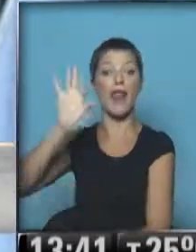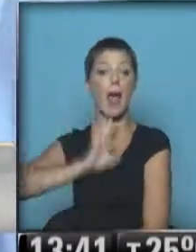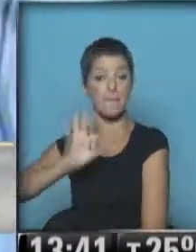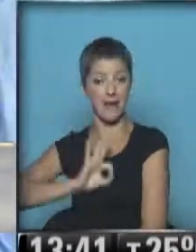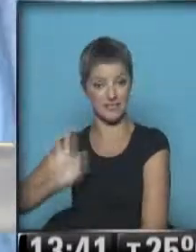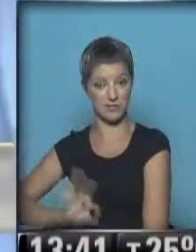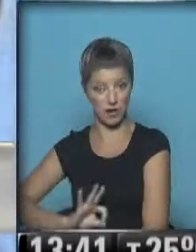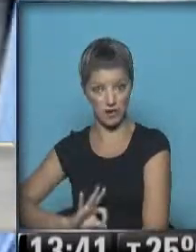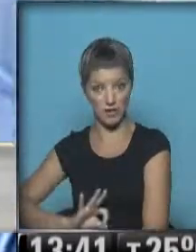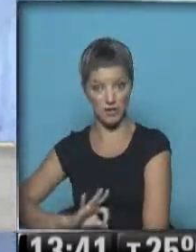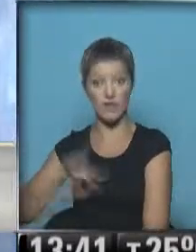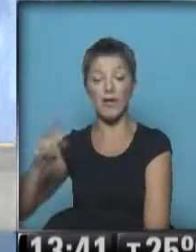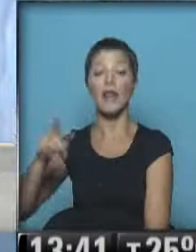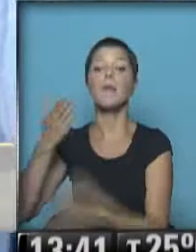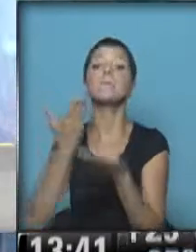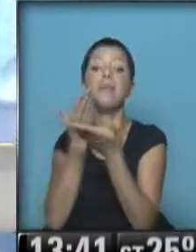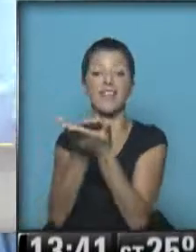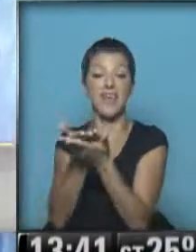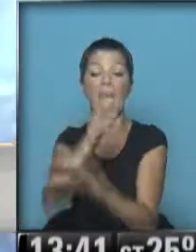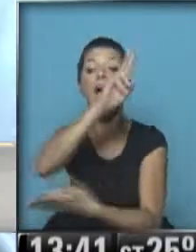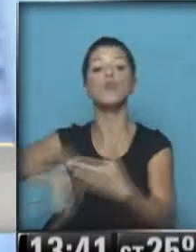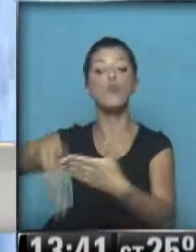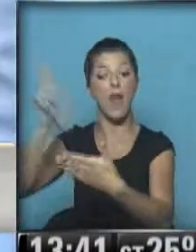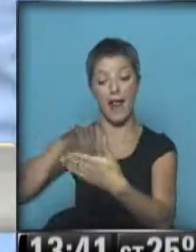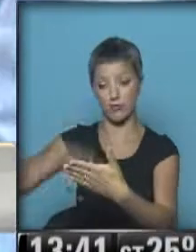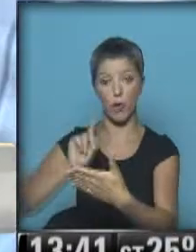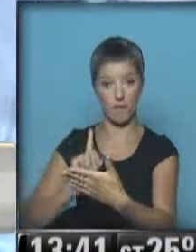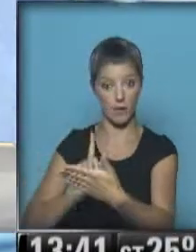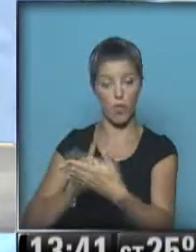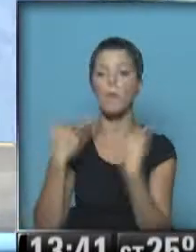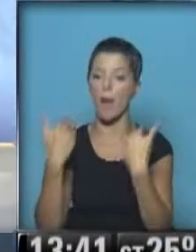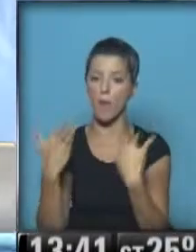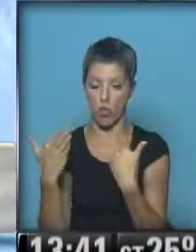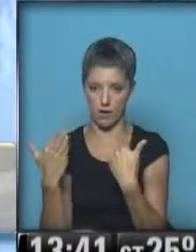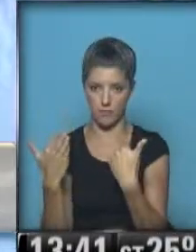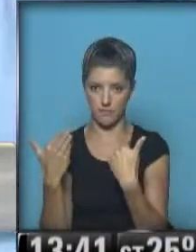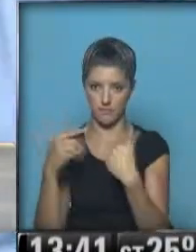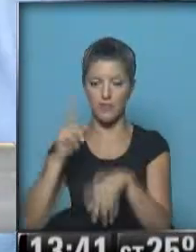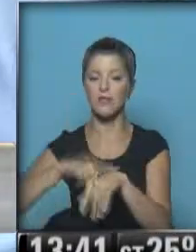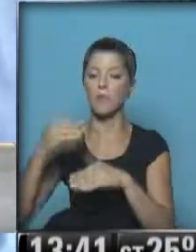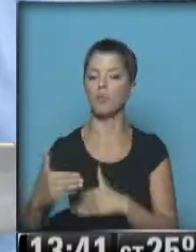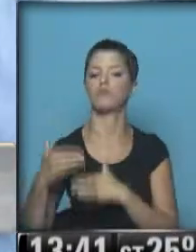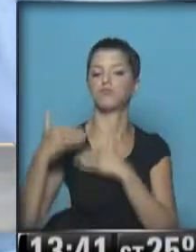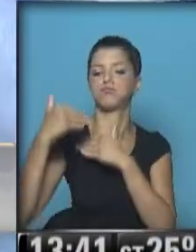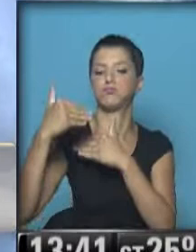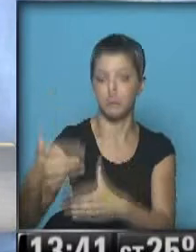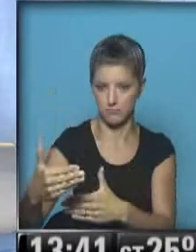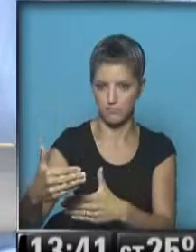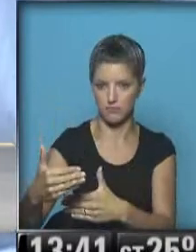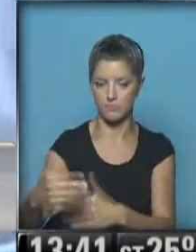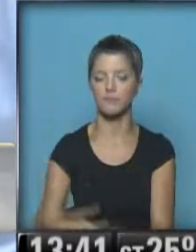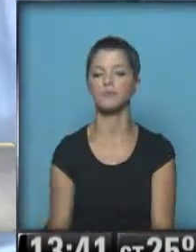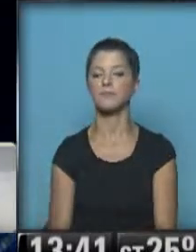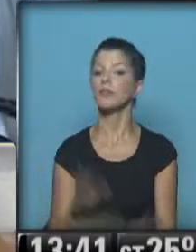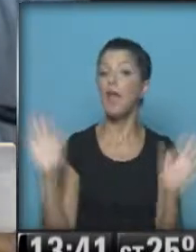estaba presentando este pedido de nulidad para tener así una medida dilatoria. Con lo cual,